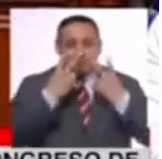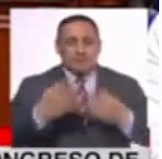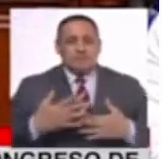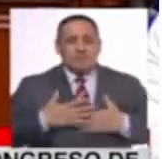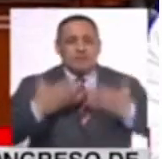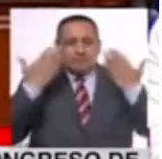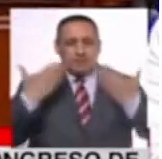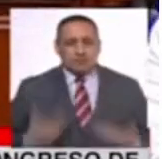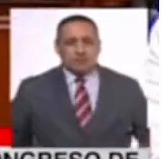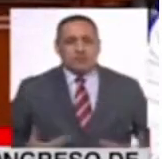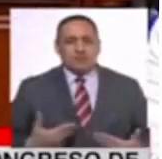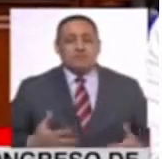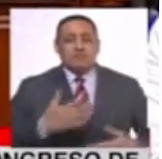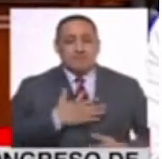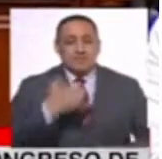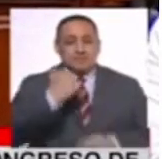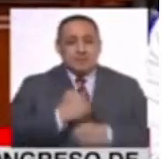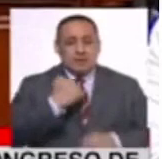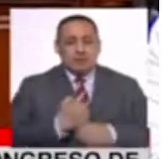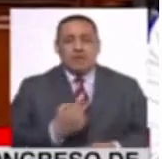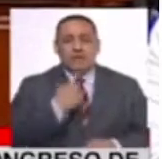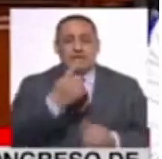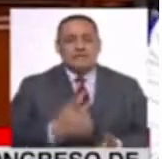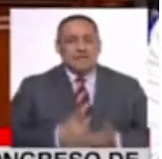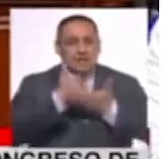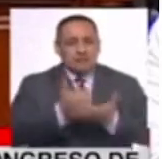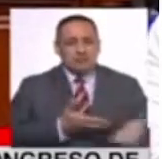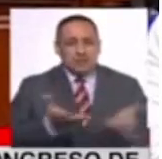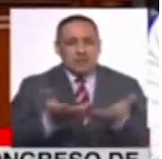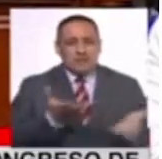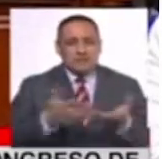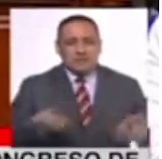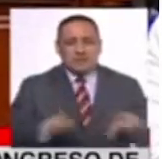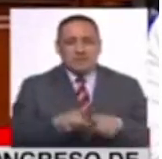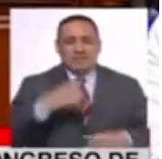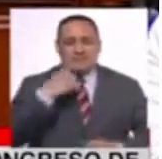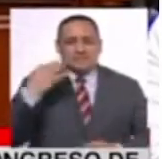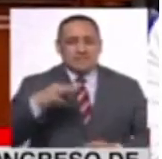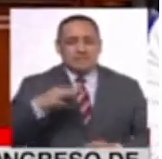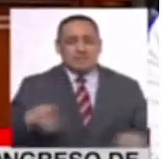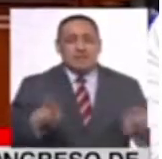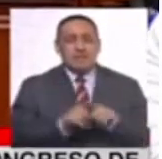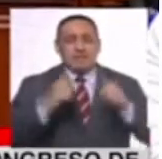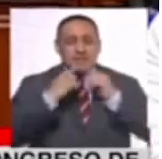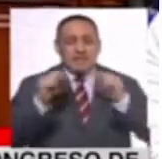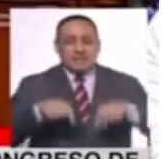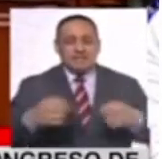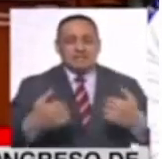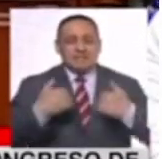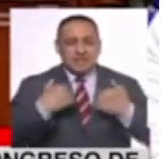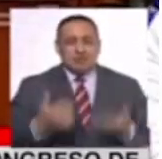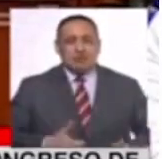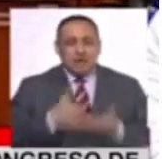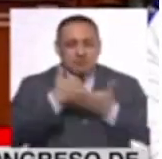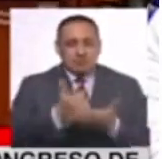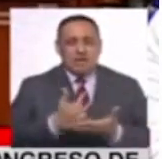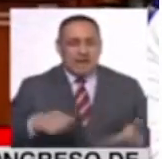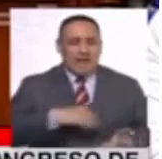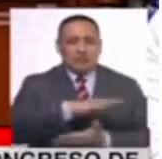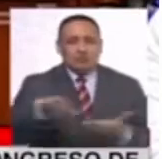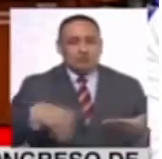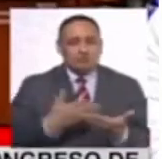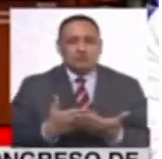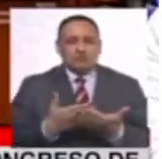mía. Mi tarea es servir, ha sido servir siempre y ahora desde aquí tengo que servir para